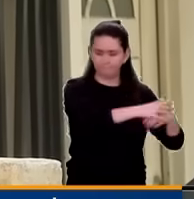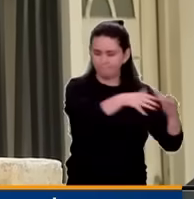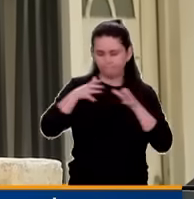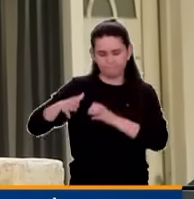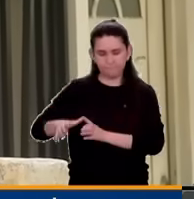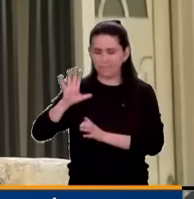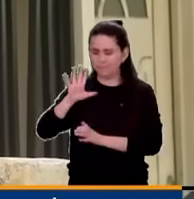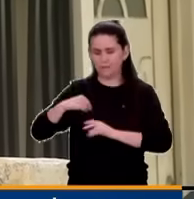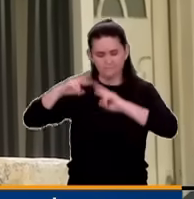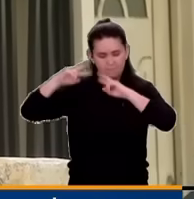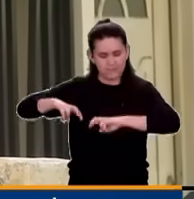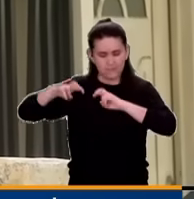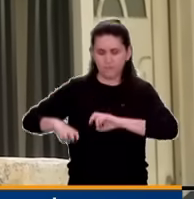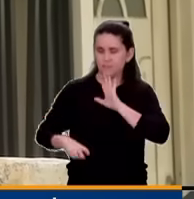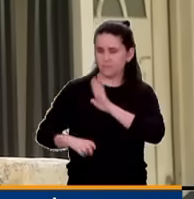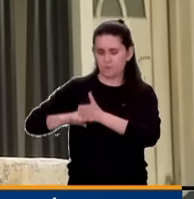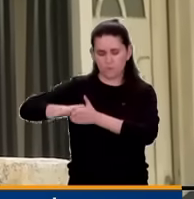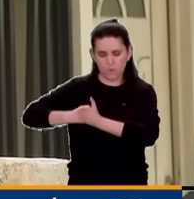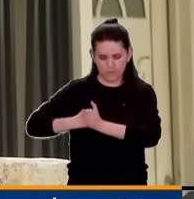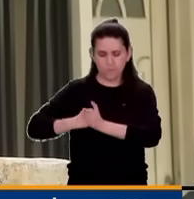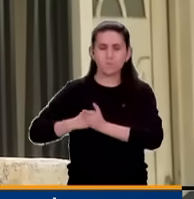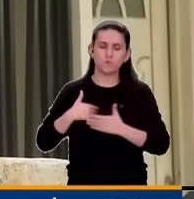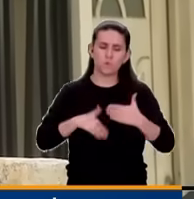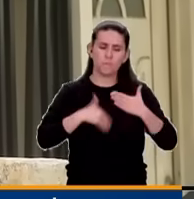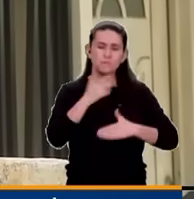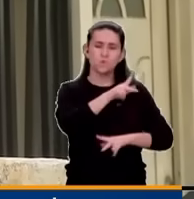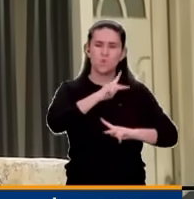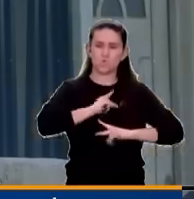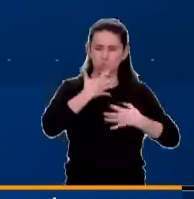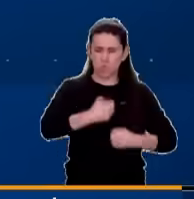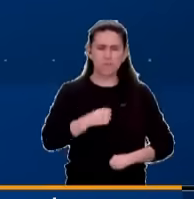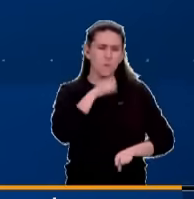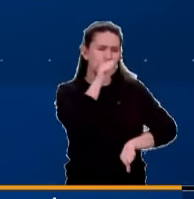pues nosotros comenzamos a hacerles preguntas a ellos y ellos